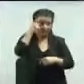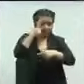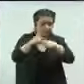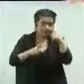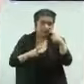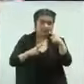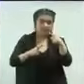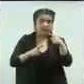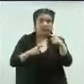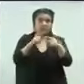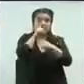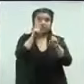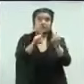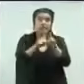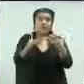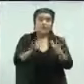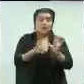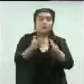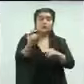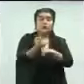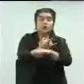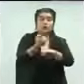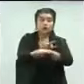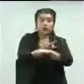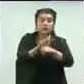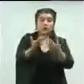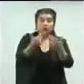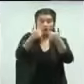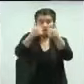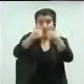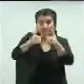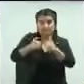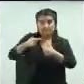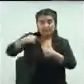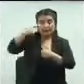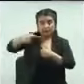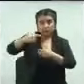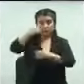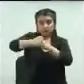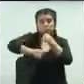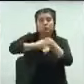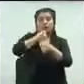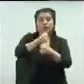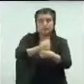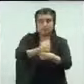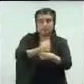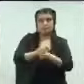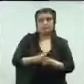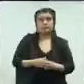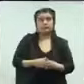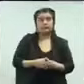el resto lo vamos a utilizar para estudios nuevos para el próximo año.